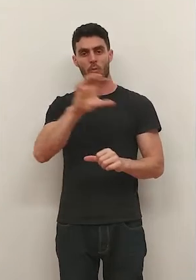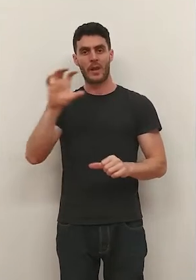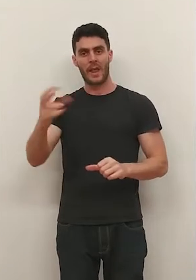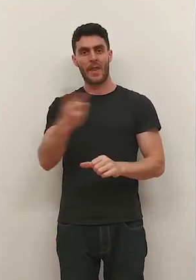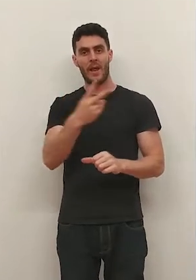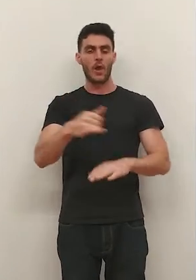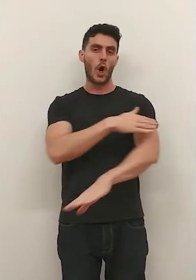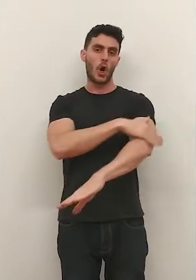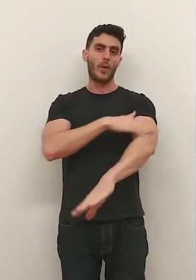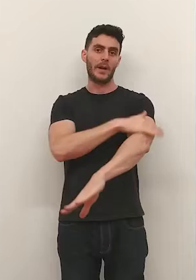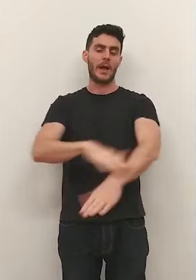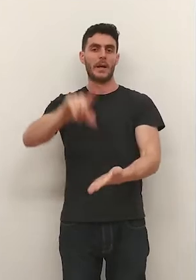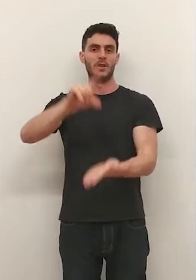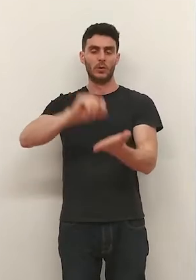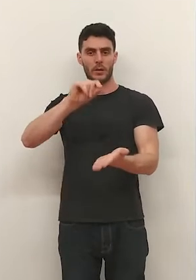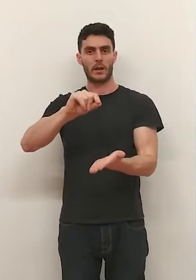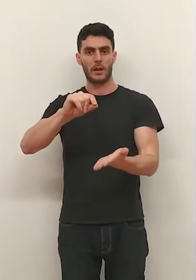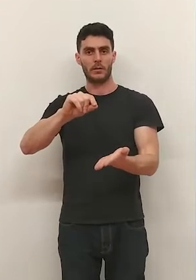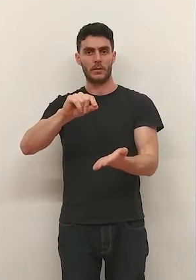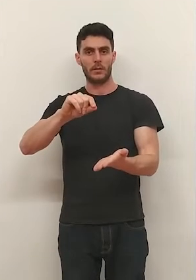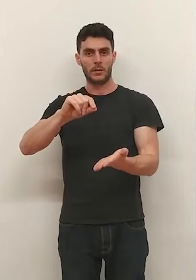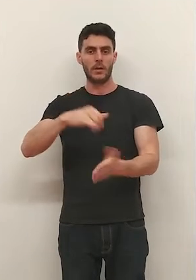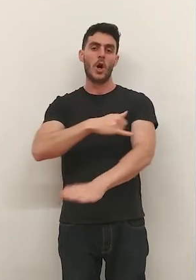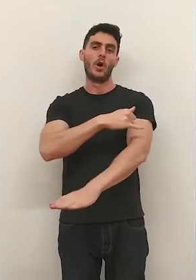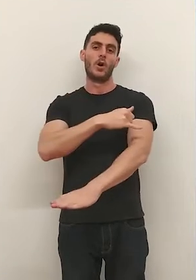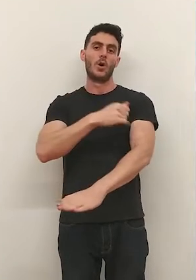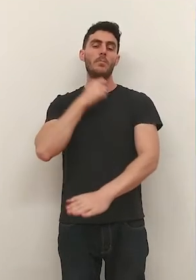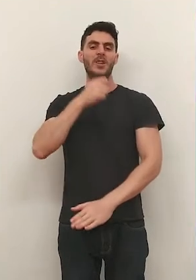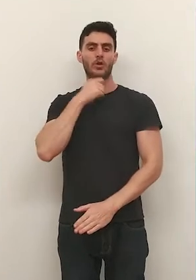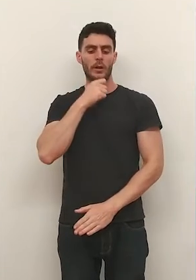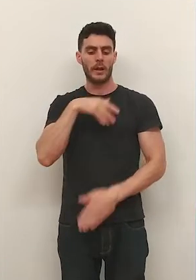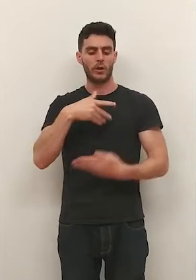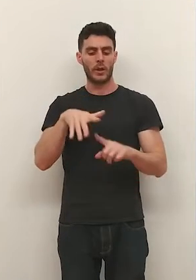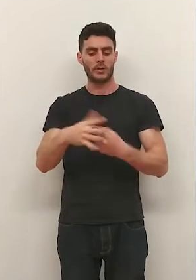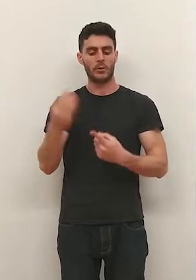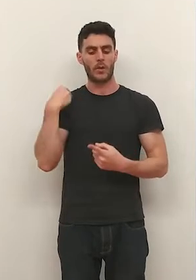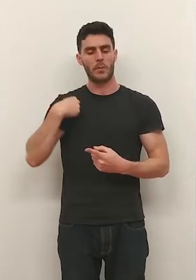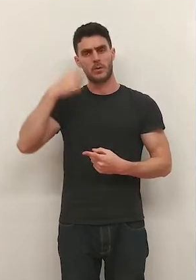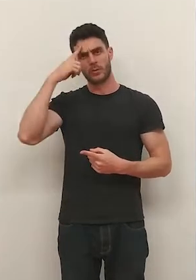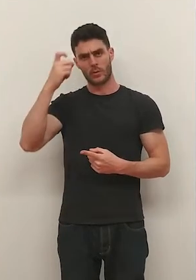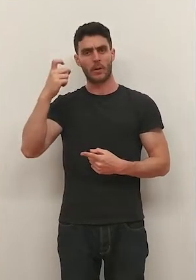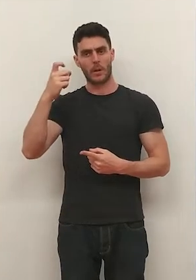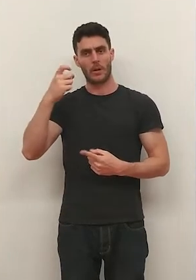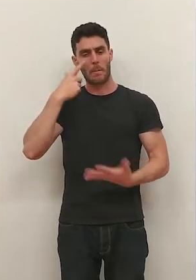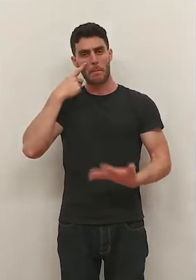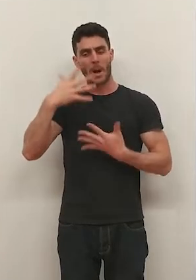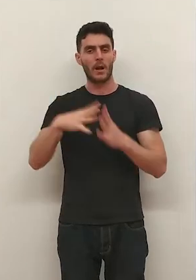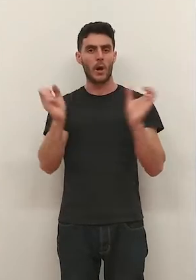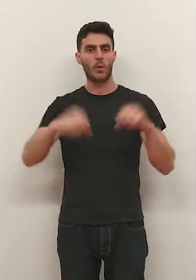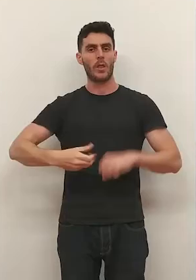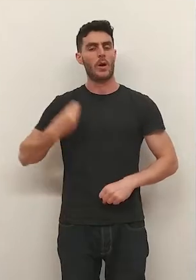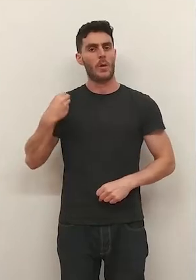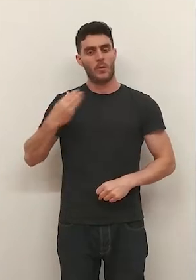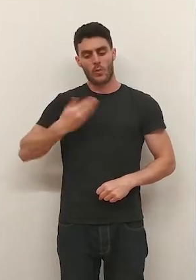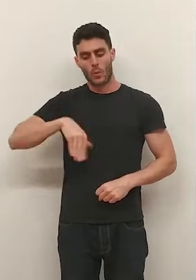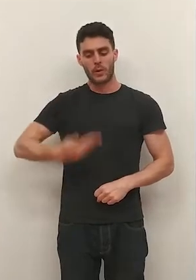están gobernadas de manera simultánea por gobiernos progresistas y esta circunstancia creo que se tiene que reflejar también en nuestros acuerdos,